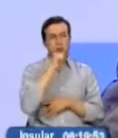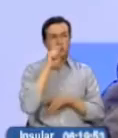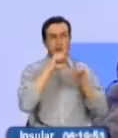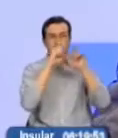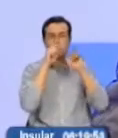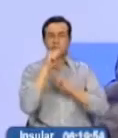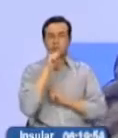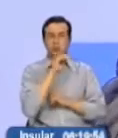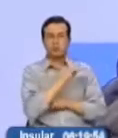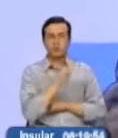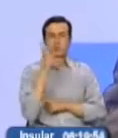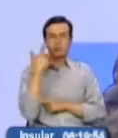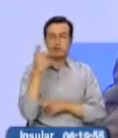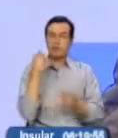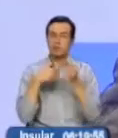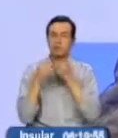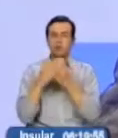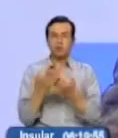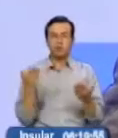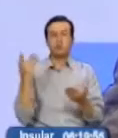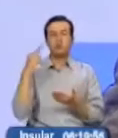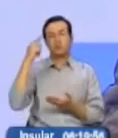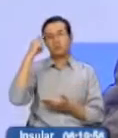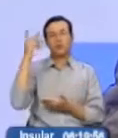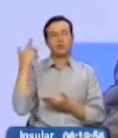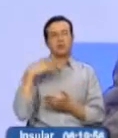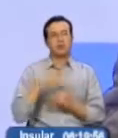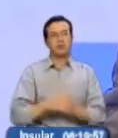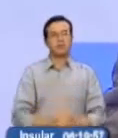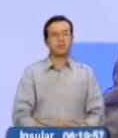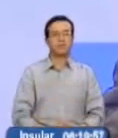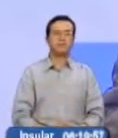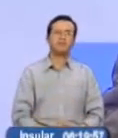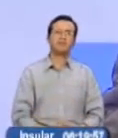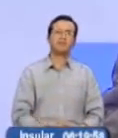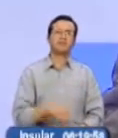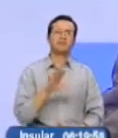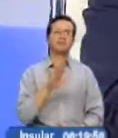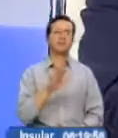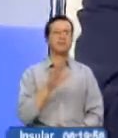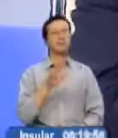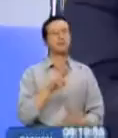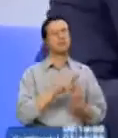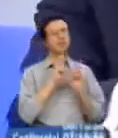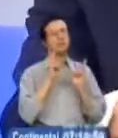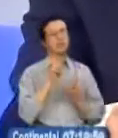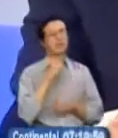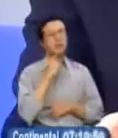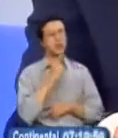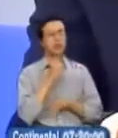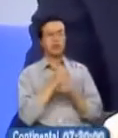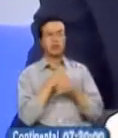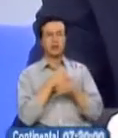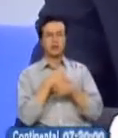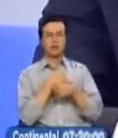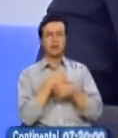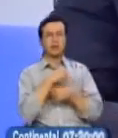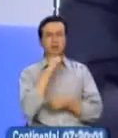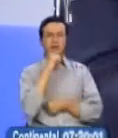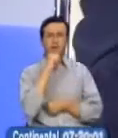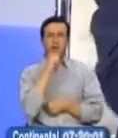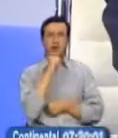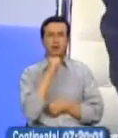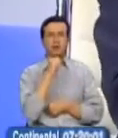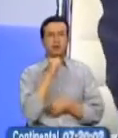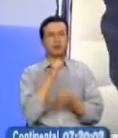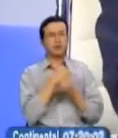empresas privadas que están vendiendo al Estado ecuatoriano. Ahora, hay un tema de déficit de ingenieros en el Ecuador. Y cuando